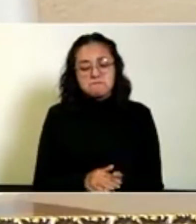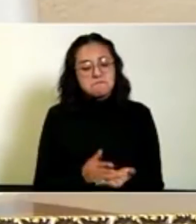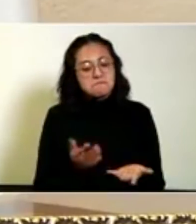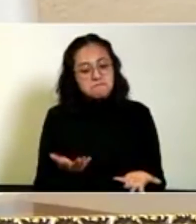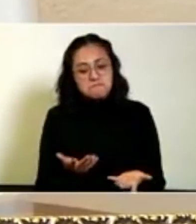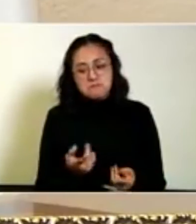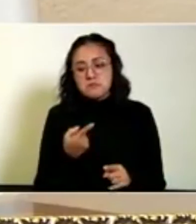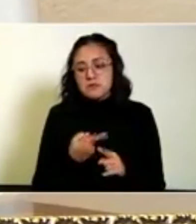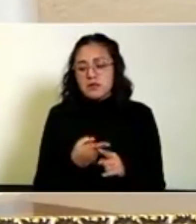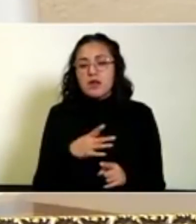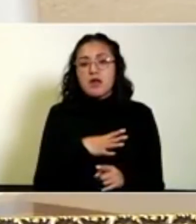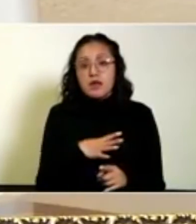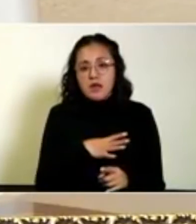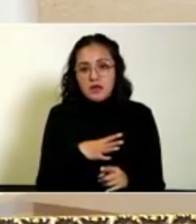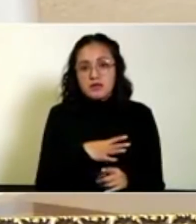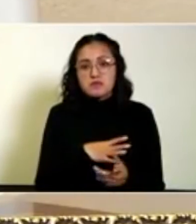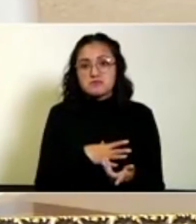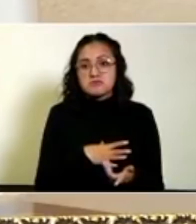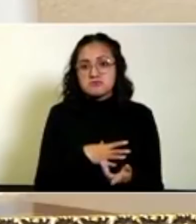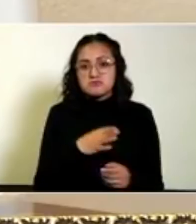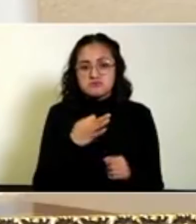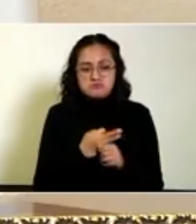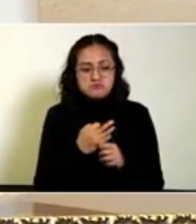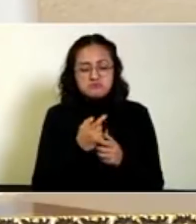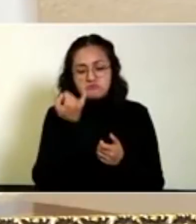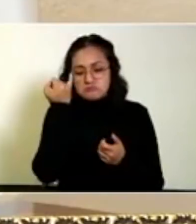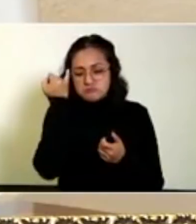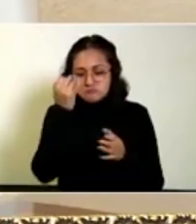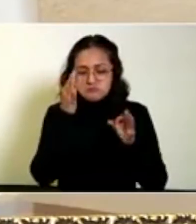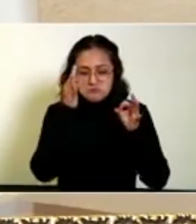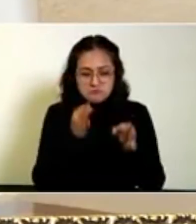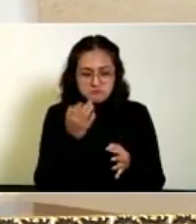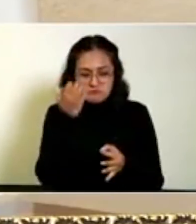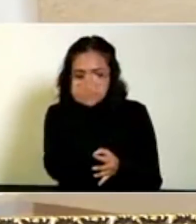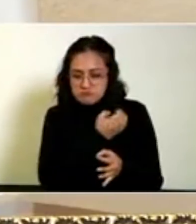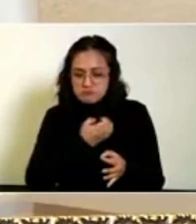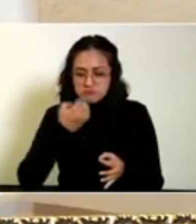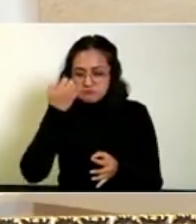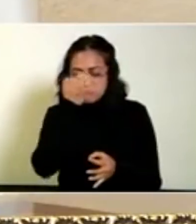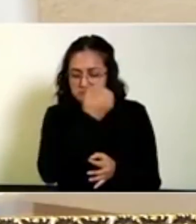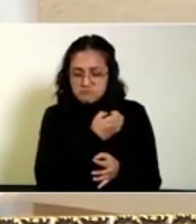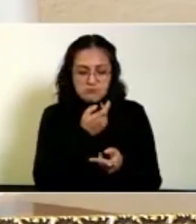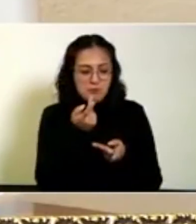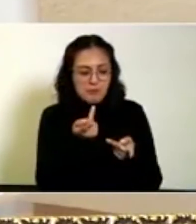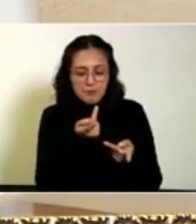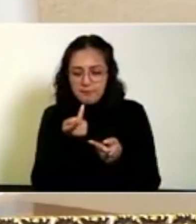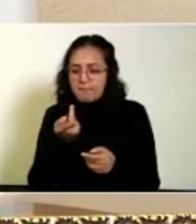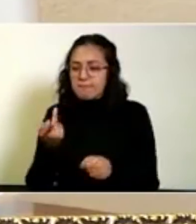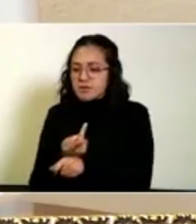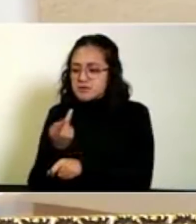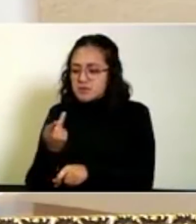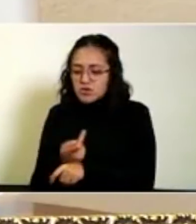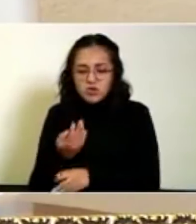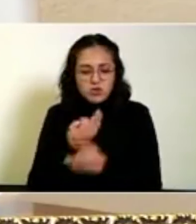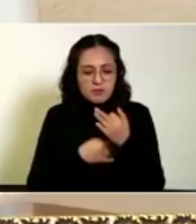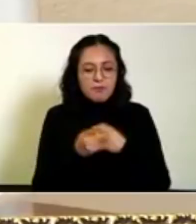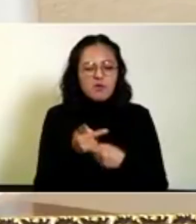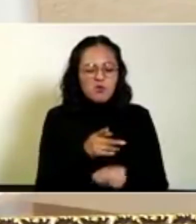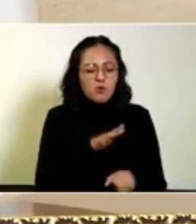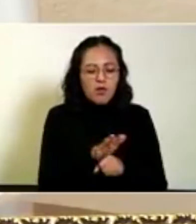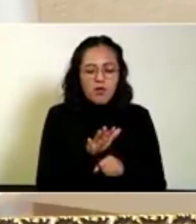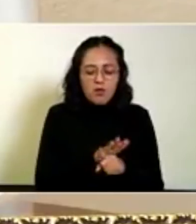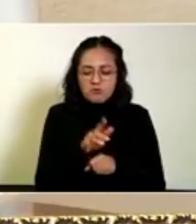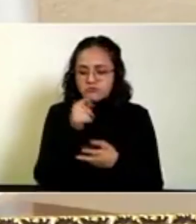que ella metodología que se pueda supervisar toda la construcción de preguntas todo todo todo